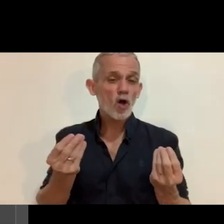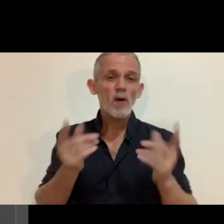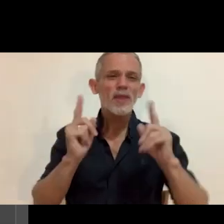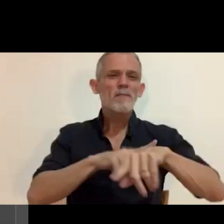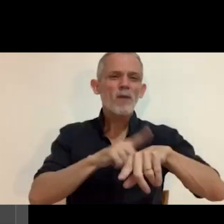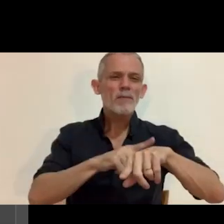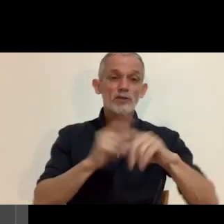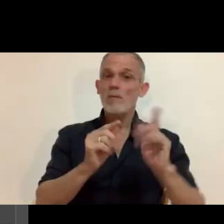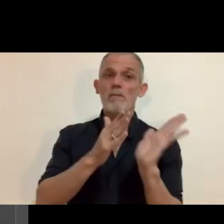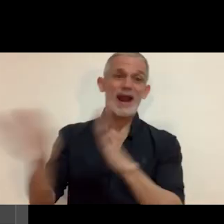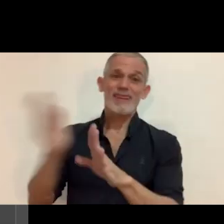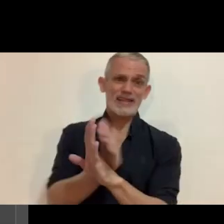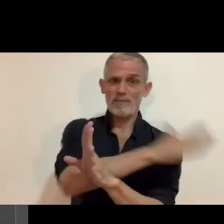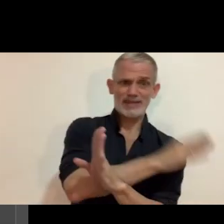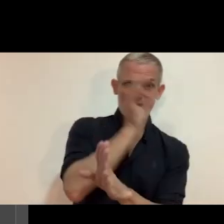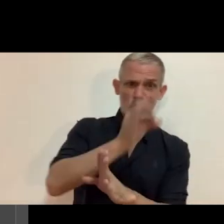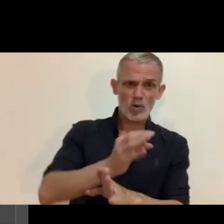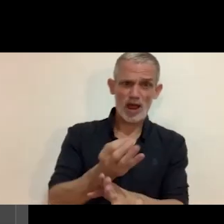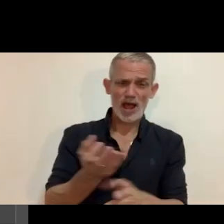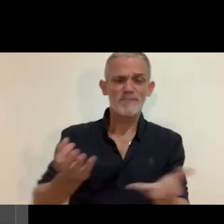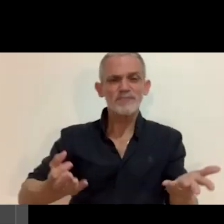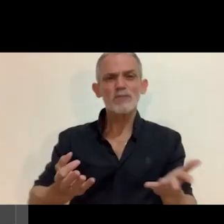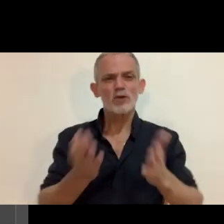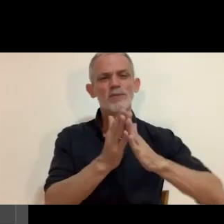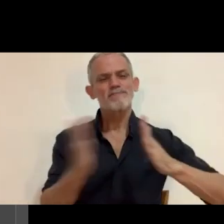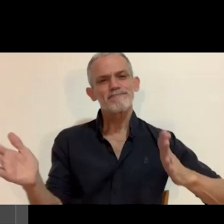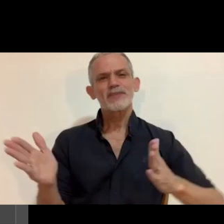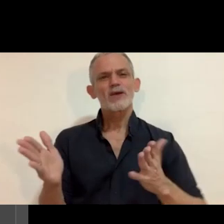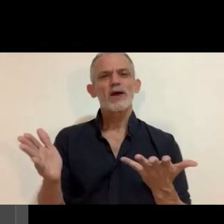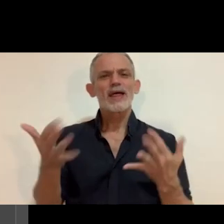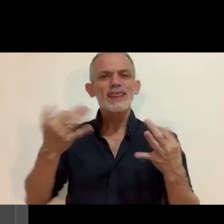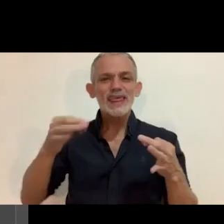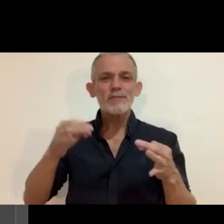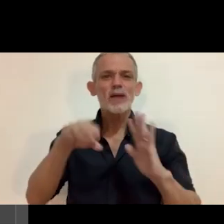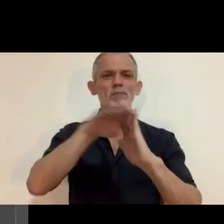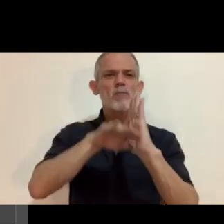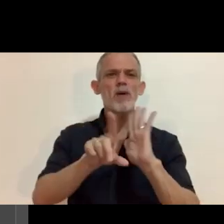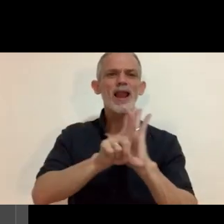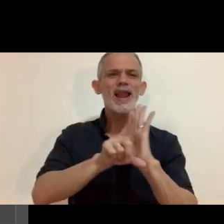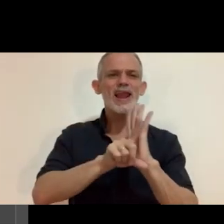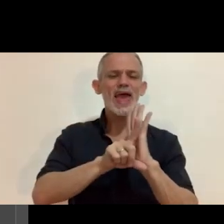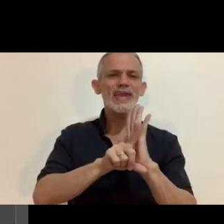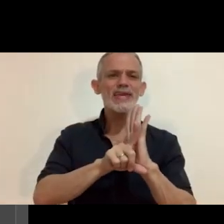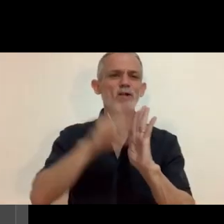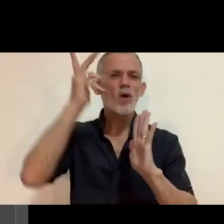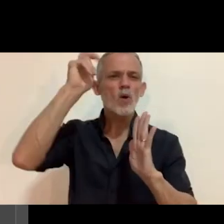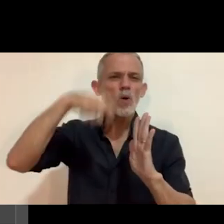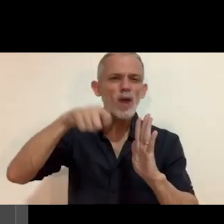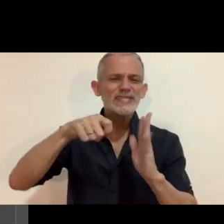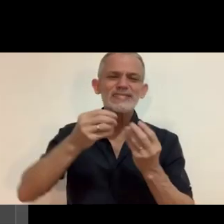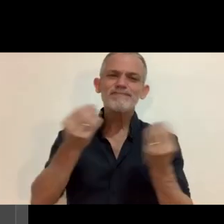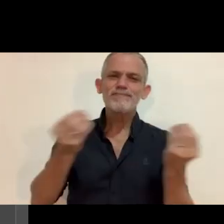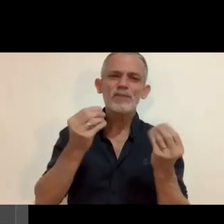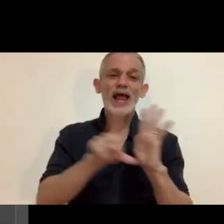para adelante, pero ya hay jurisprudencia de corte de que el principio de la ley